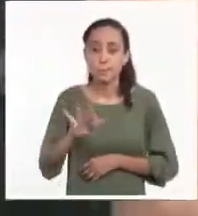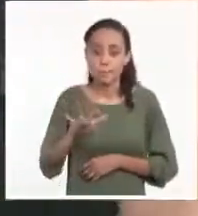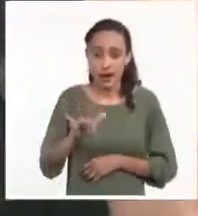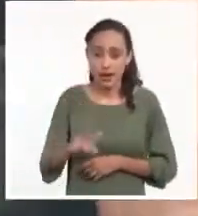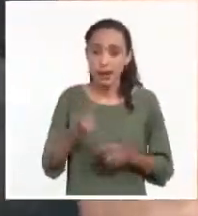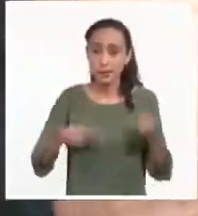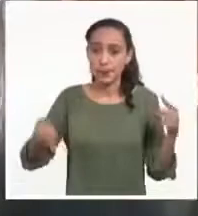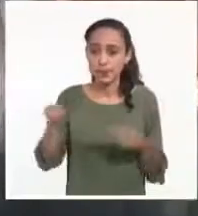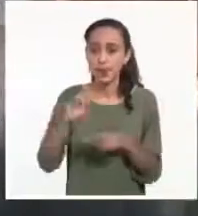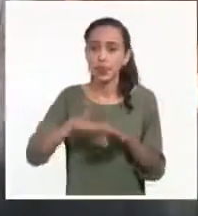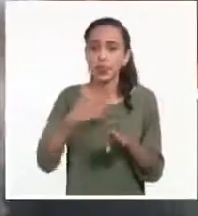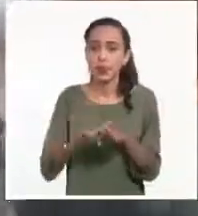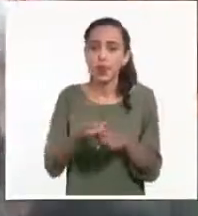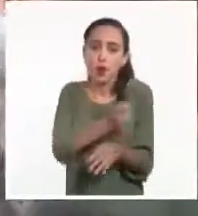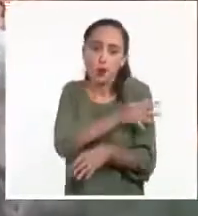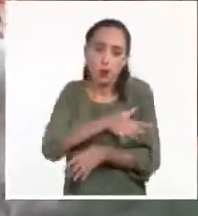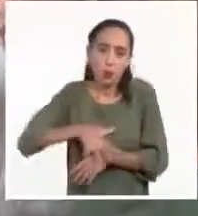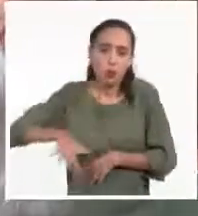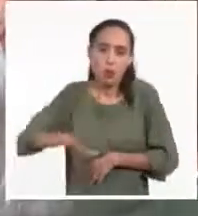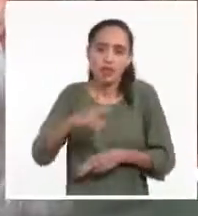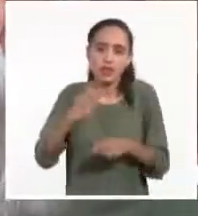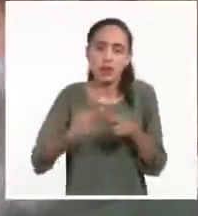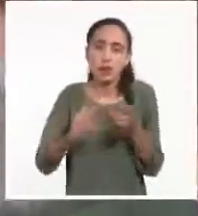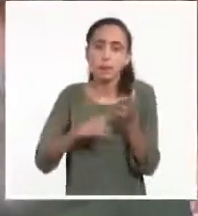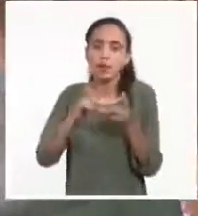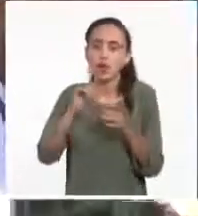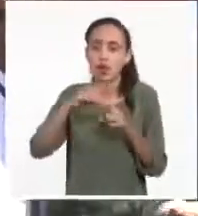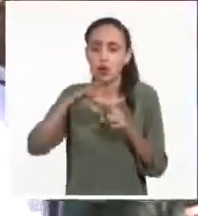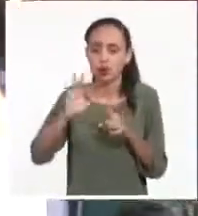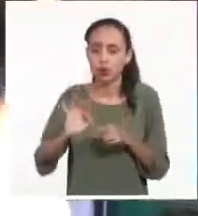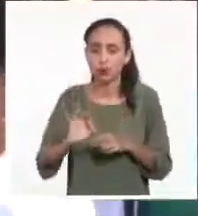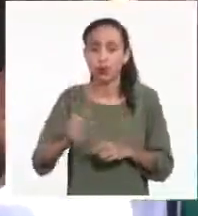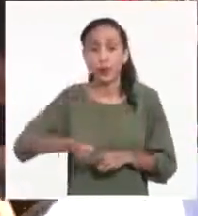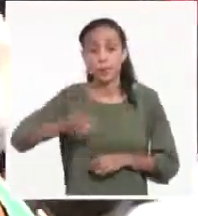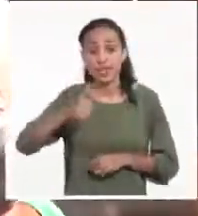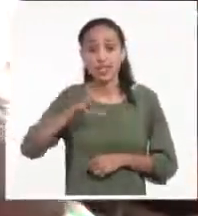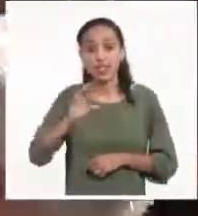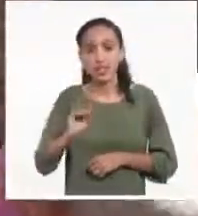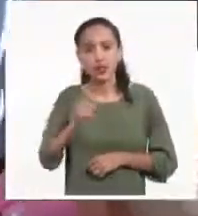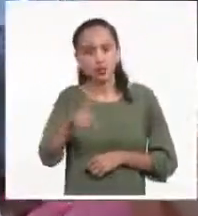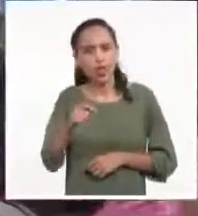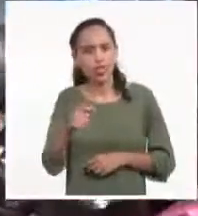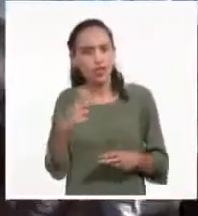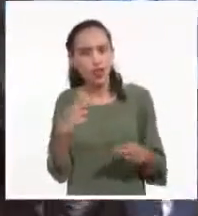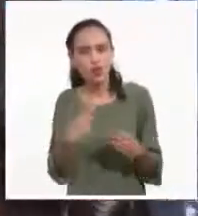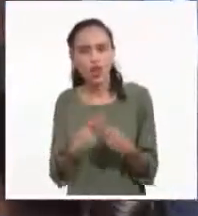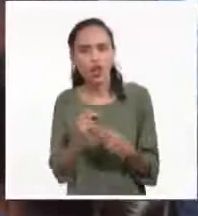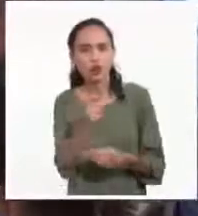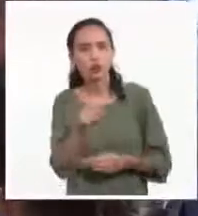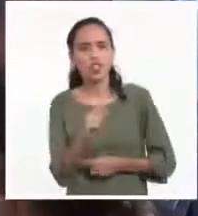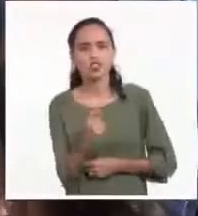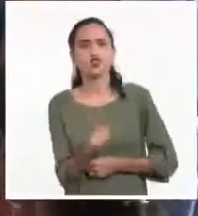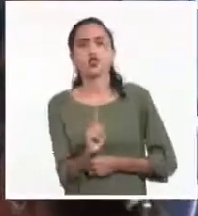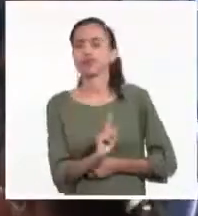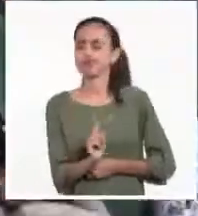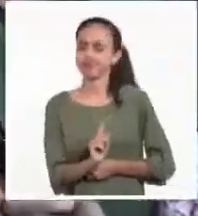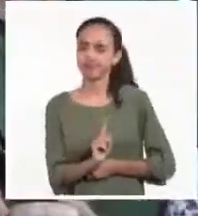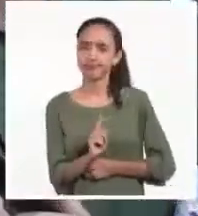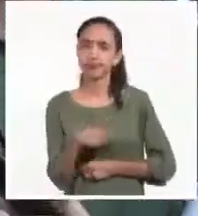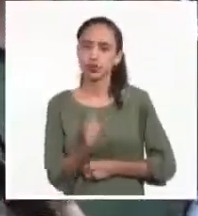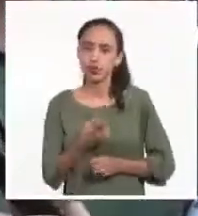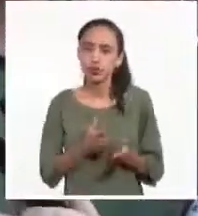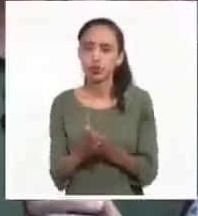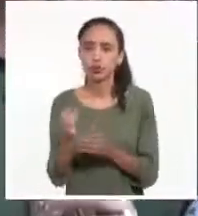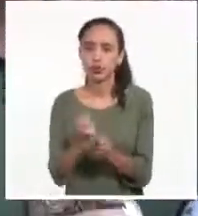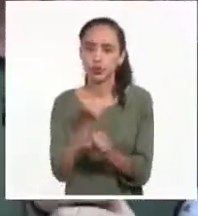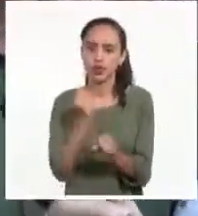poblado Piloto. En ambos encuentros, el jefe de Estado les expresó la confianza de que no están solos, que se continúa